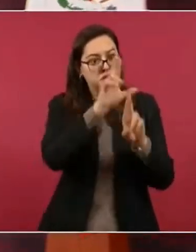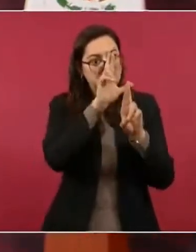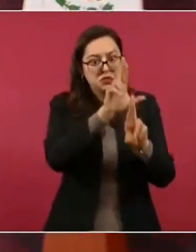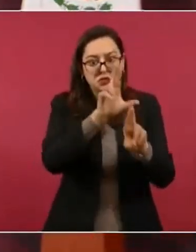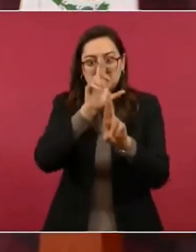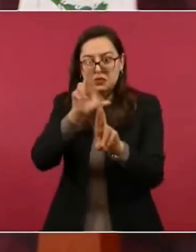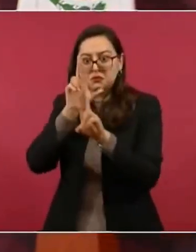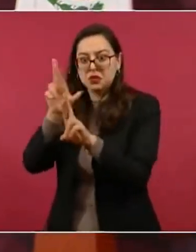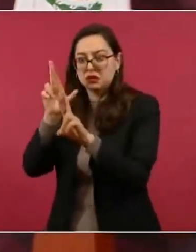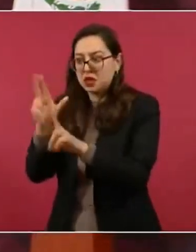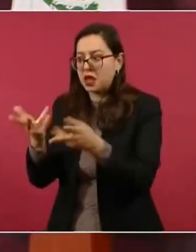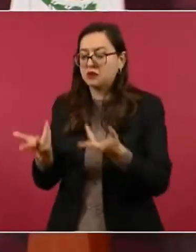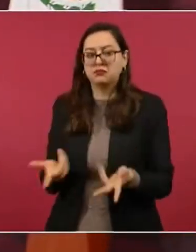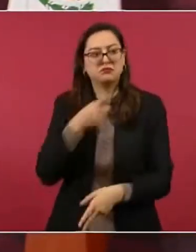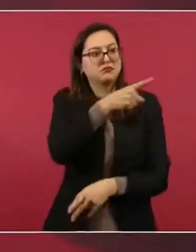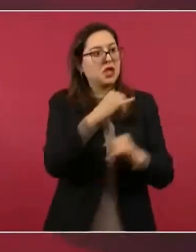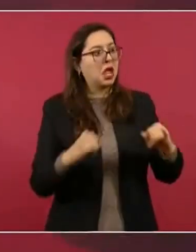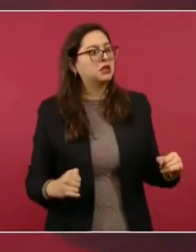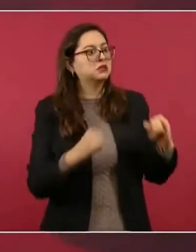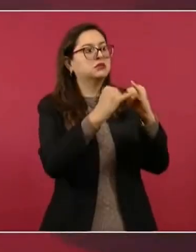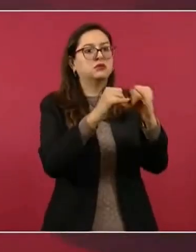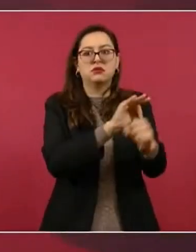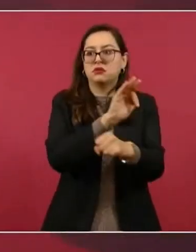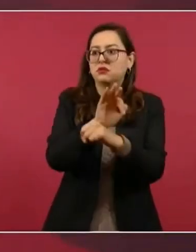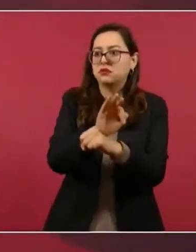O ya no tienen la misma relevancia